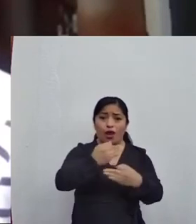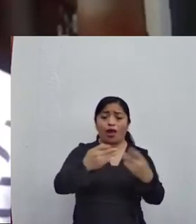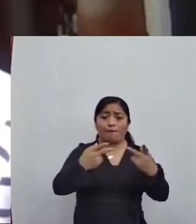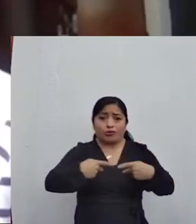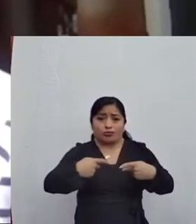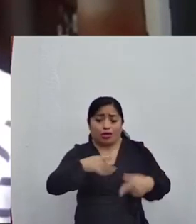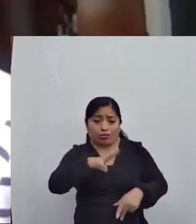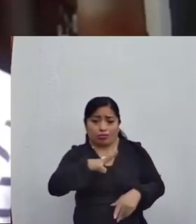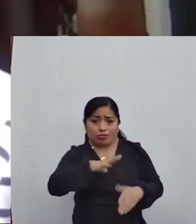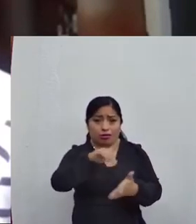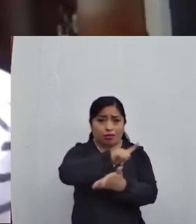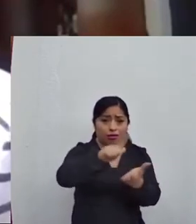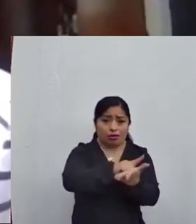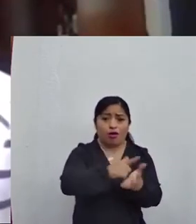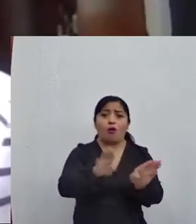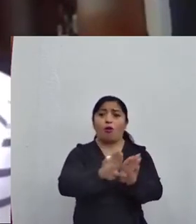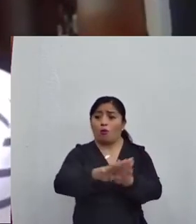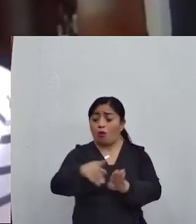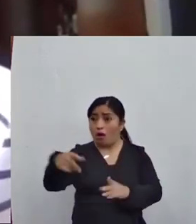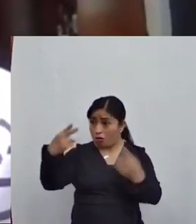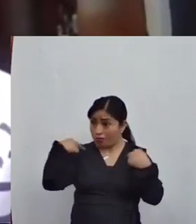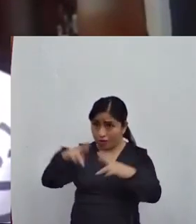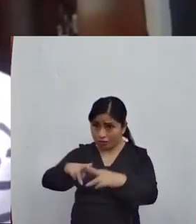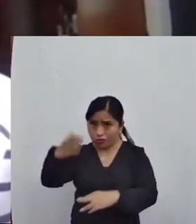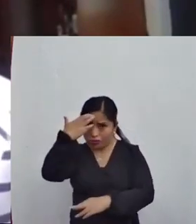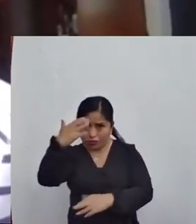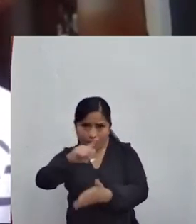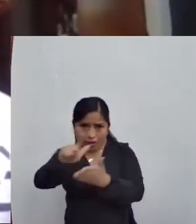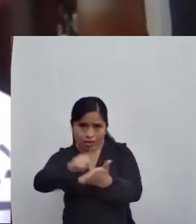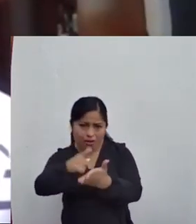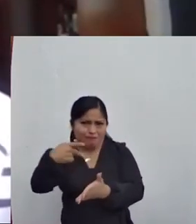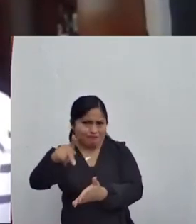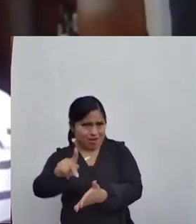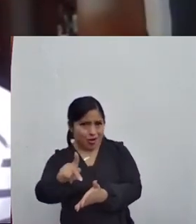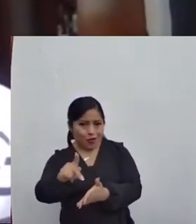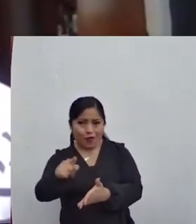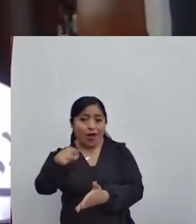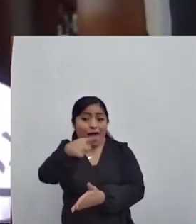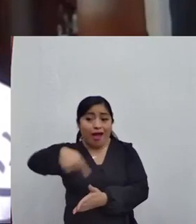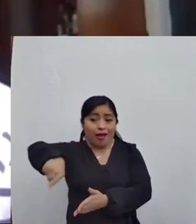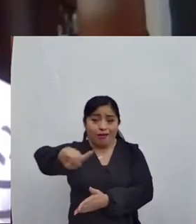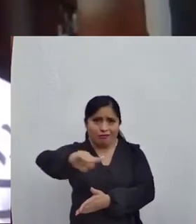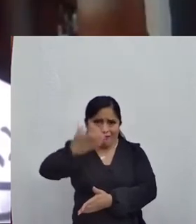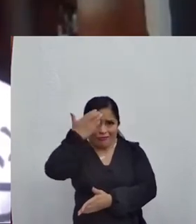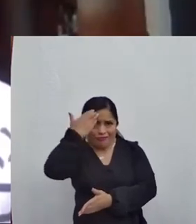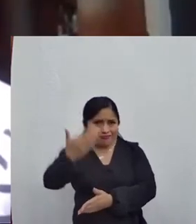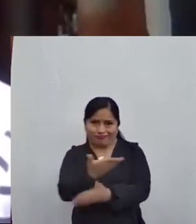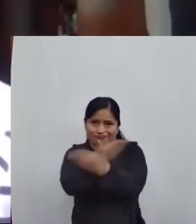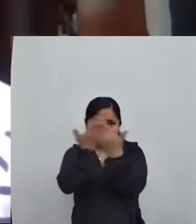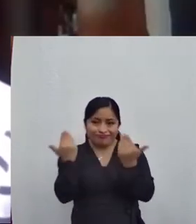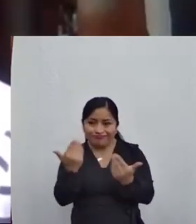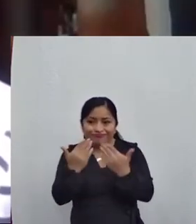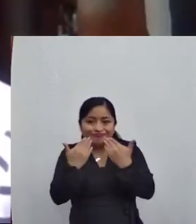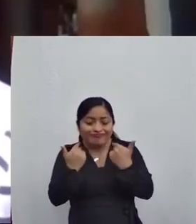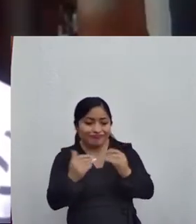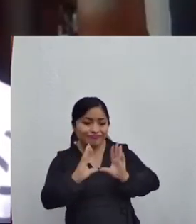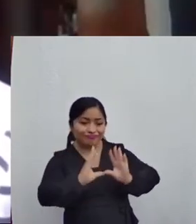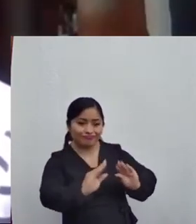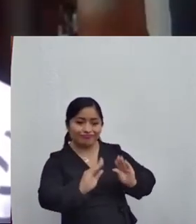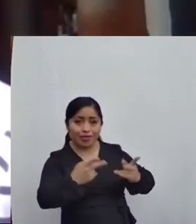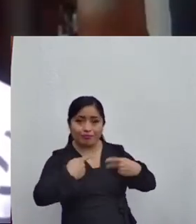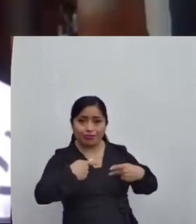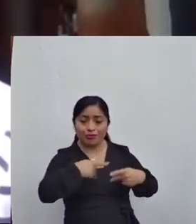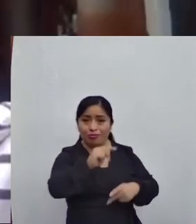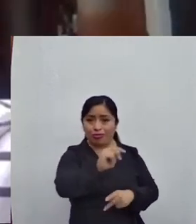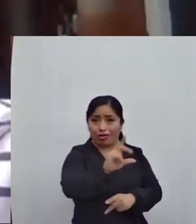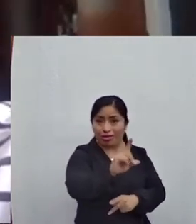escuela y se la enseñas y los maestros sí la conocen, pero no saben qué hacer al respecto. Veía un comentario que hace falta como